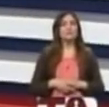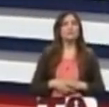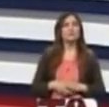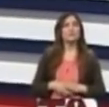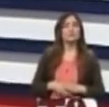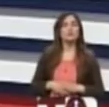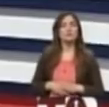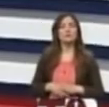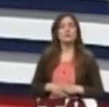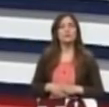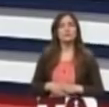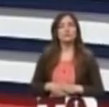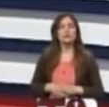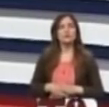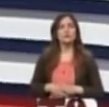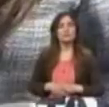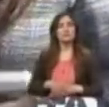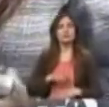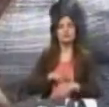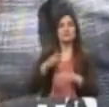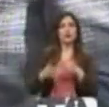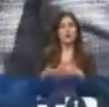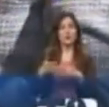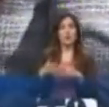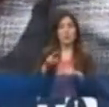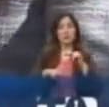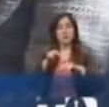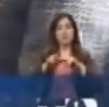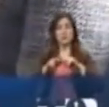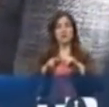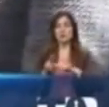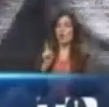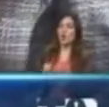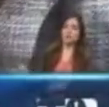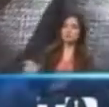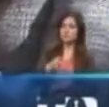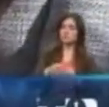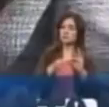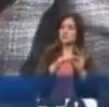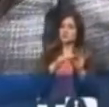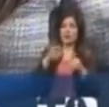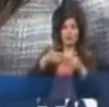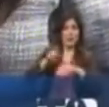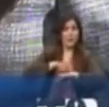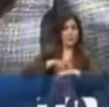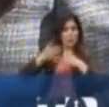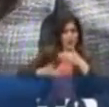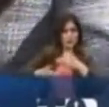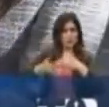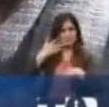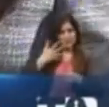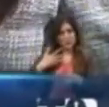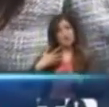Bueno, nos pregunta Gisela desde el estudio si hay un plazo para que la constructora que intervino en la construcción de la